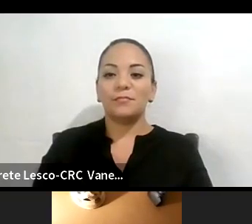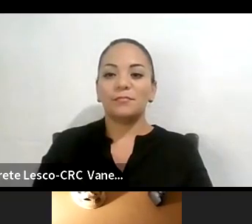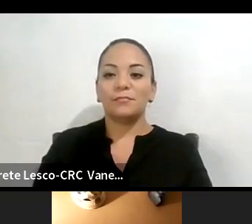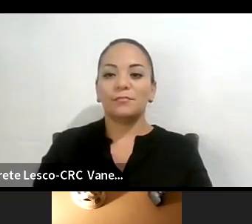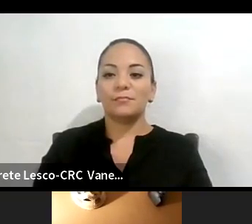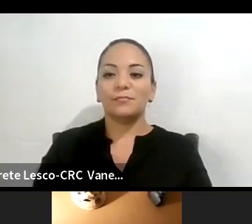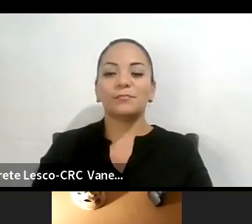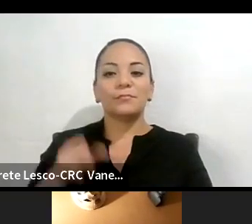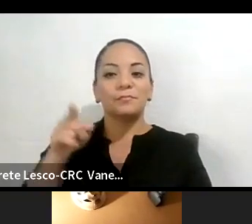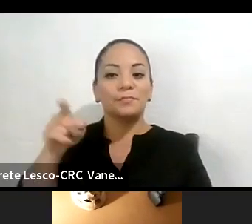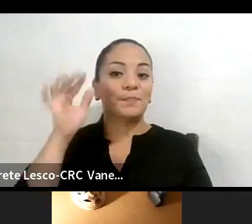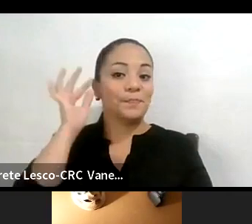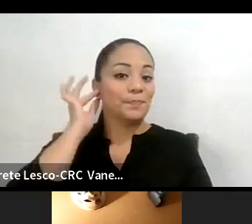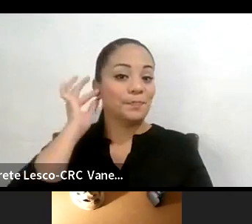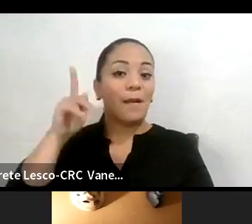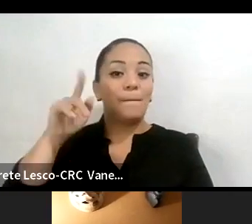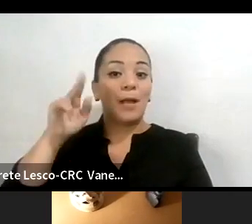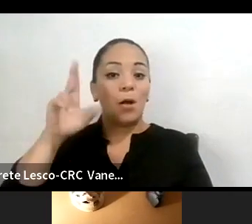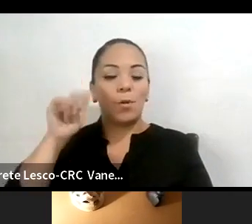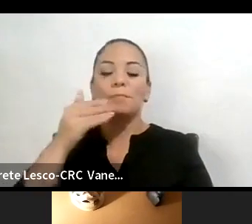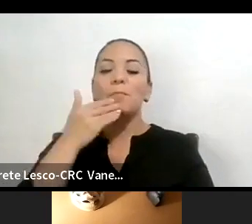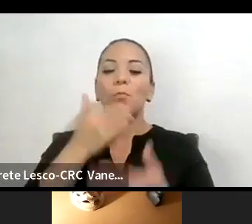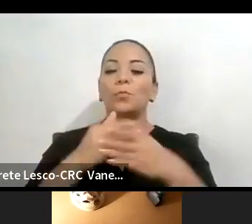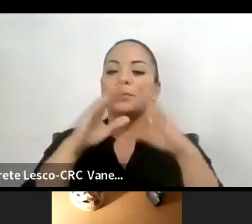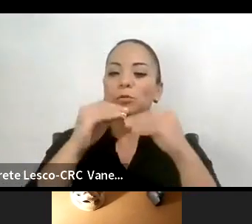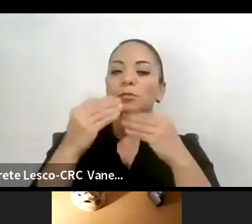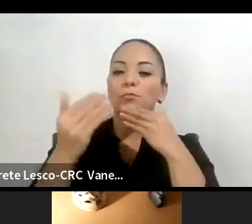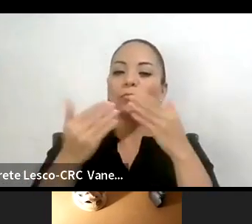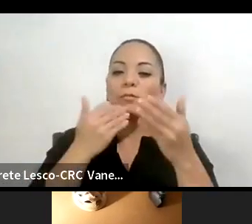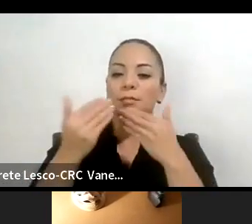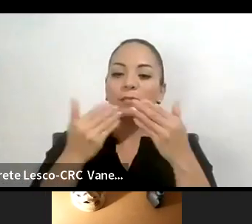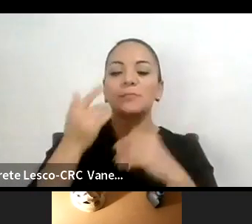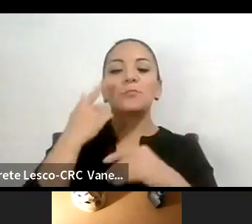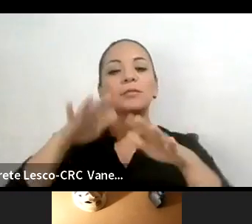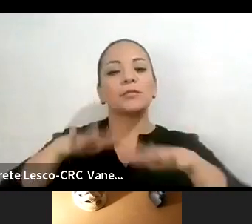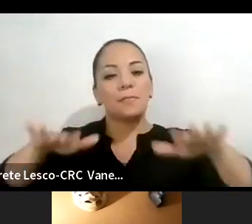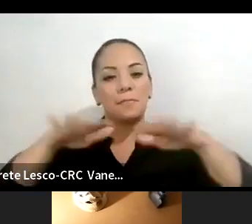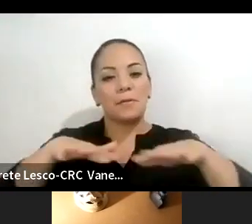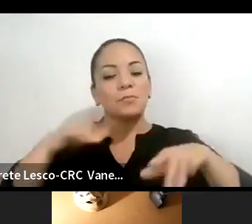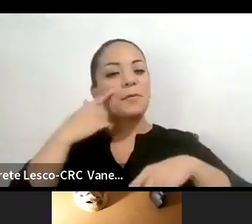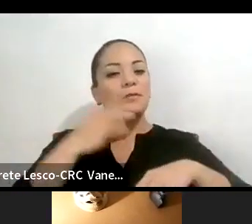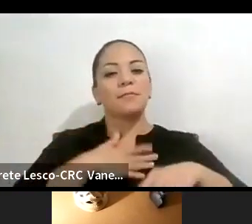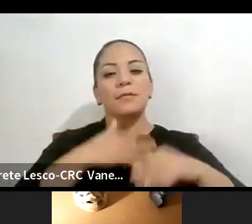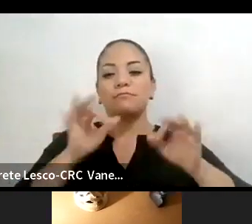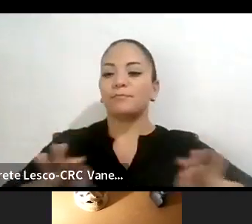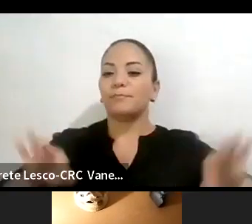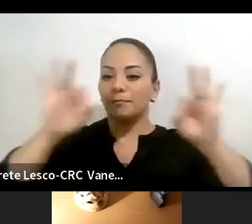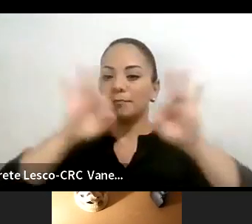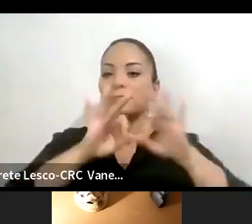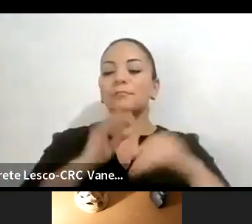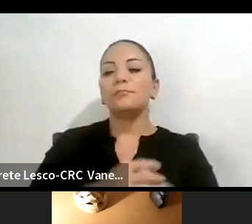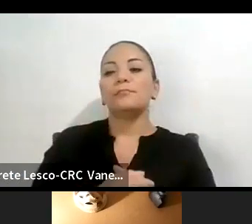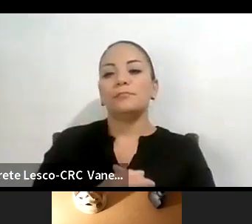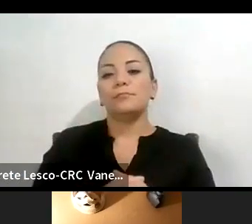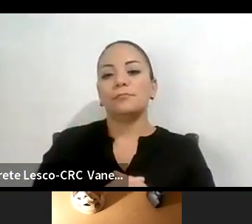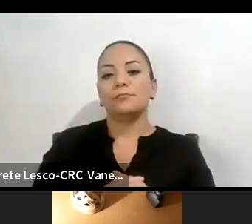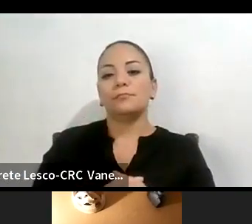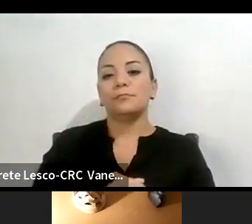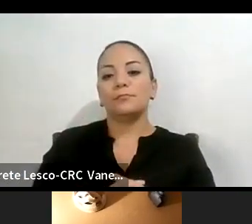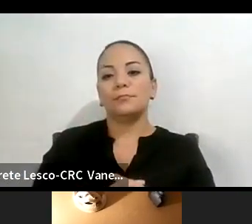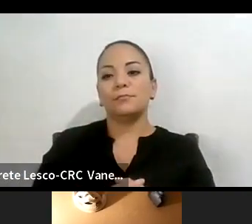Bueno, buenas noches. Muchísimas gracias por este espacio. Me parece muy importante que además del lanzamiento